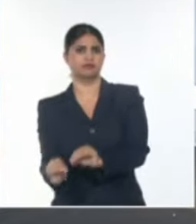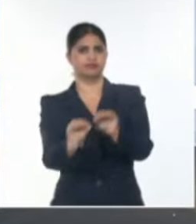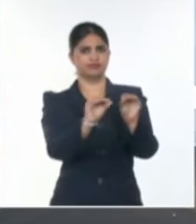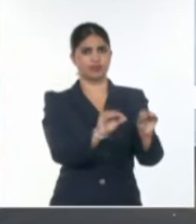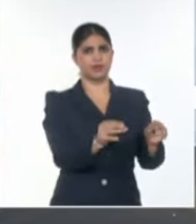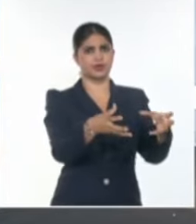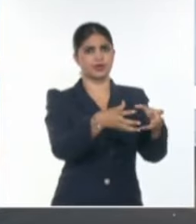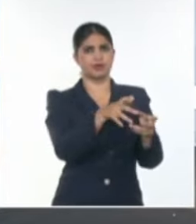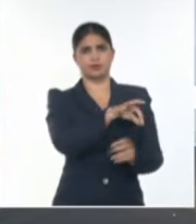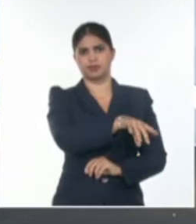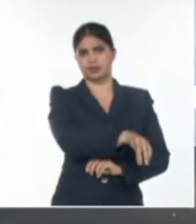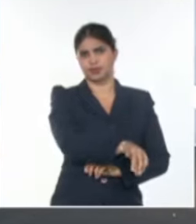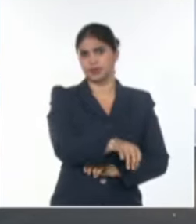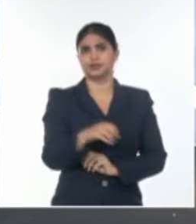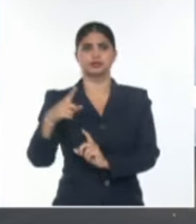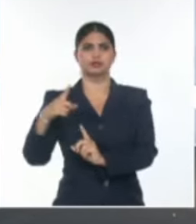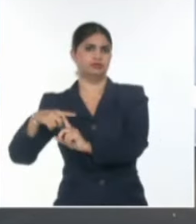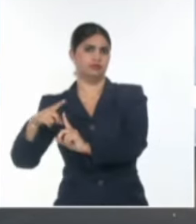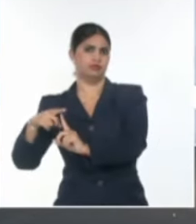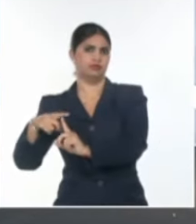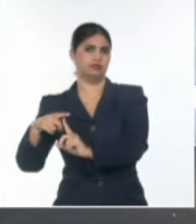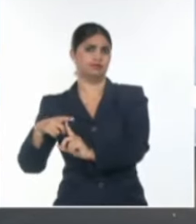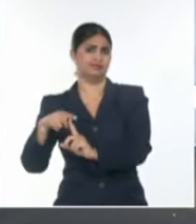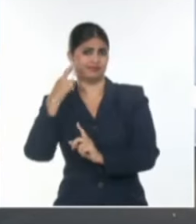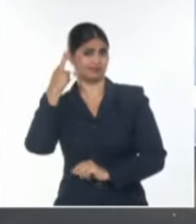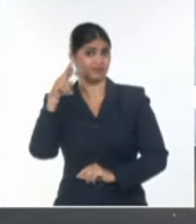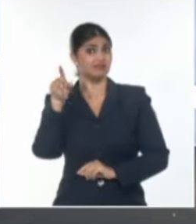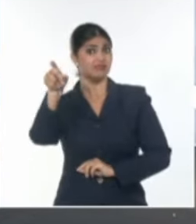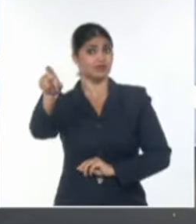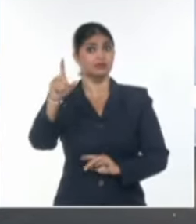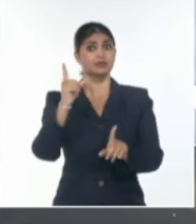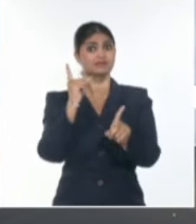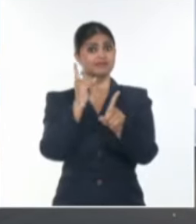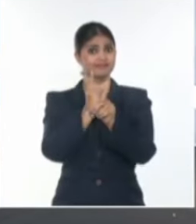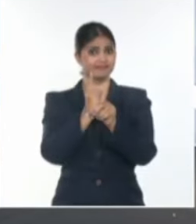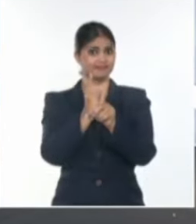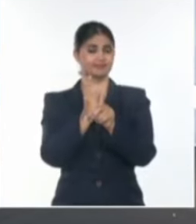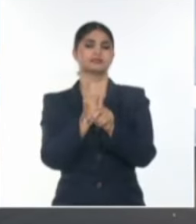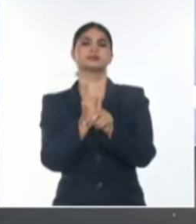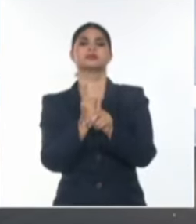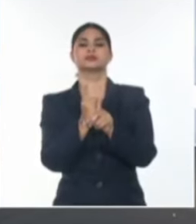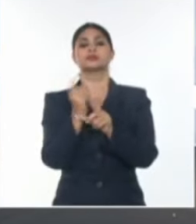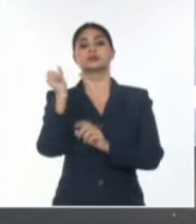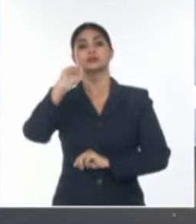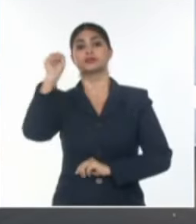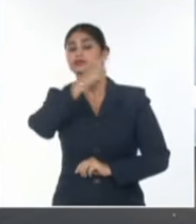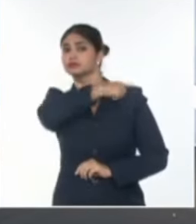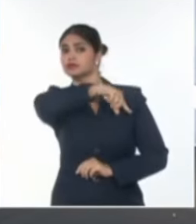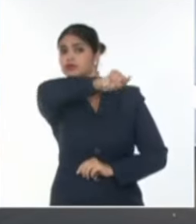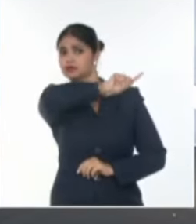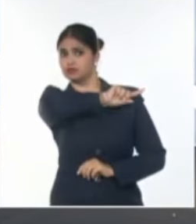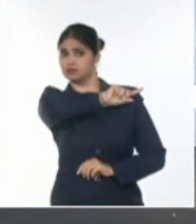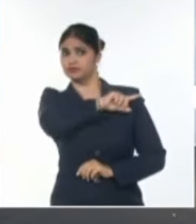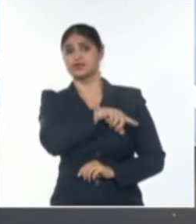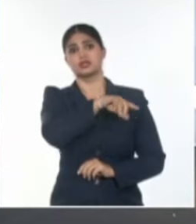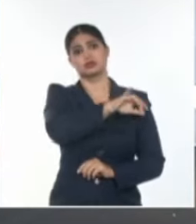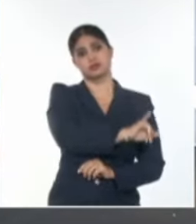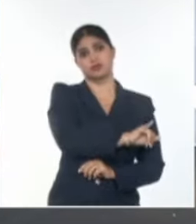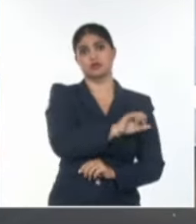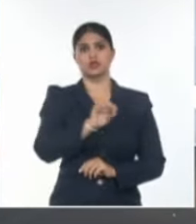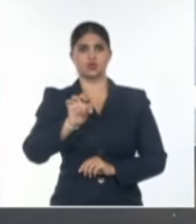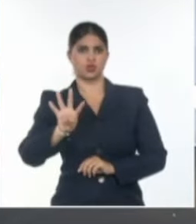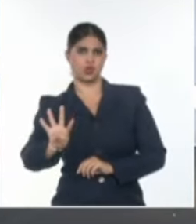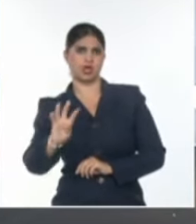equipos de Pinar del Río y Las Tunas, quienes protagonizan la gran final de la pelota cubana. Con el triunfo ayer en extra inning de 6-4,